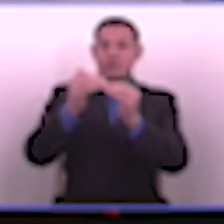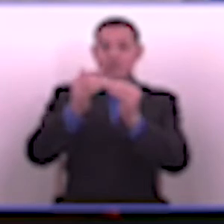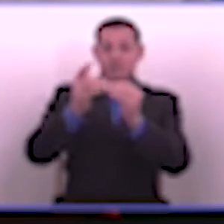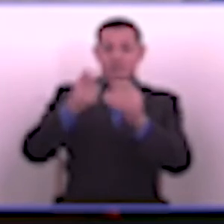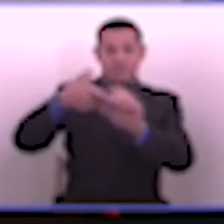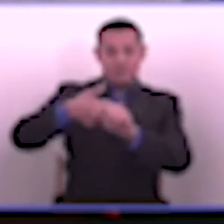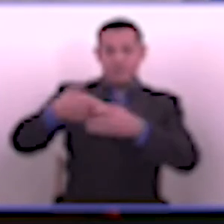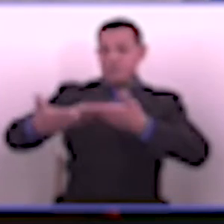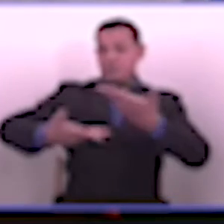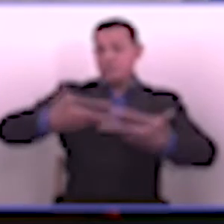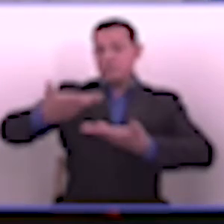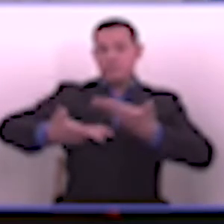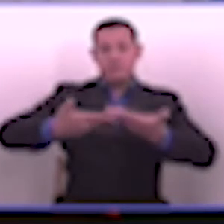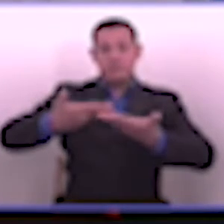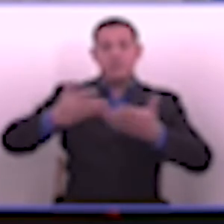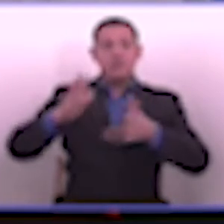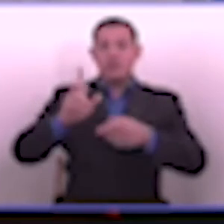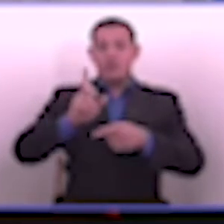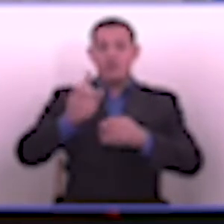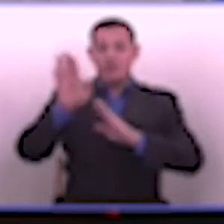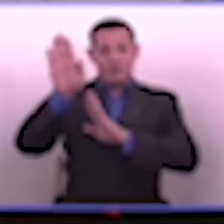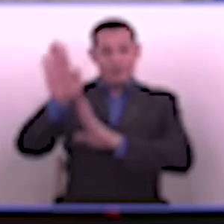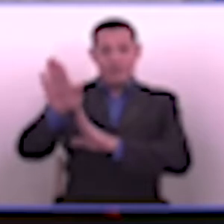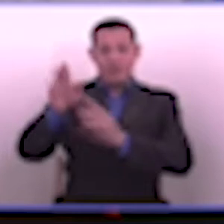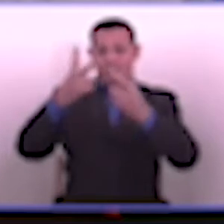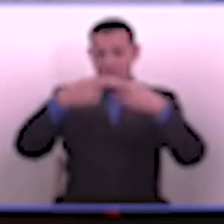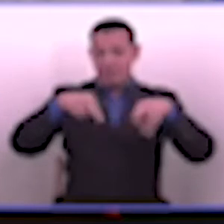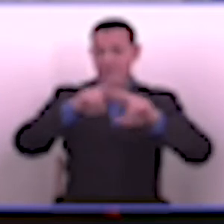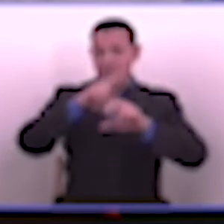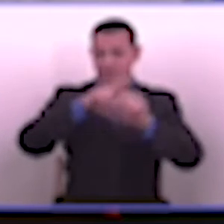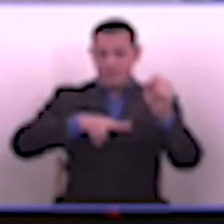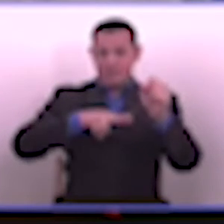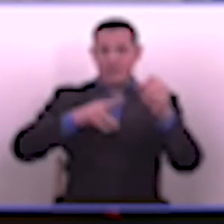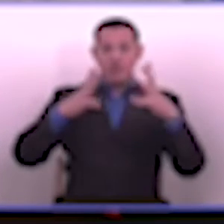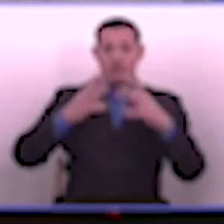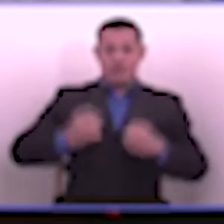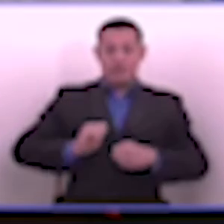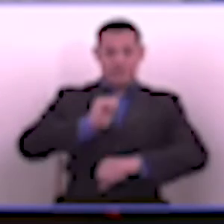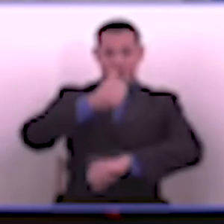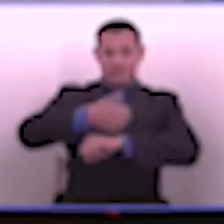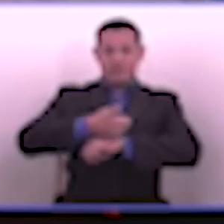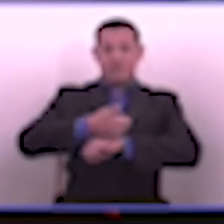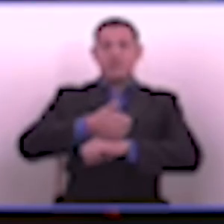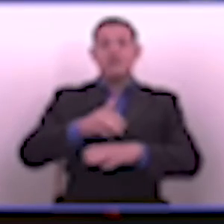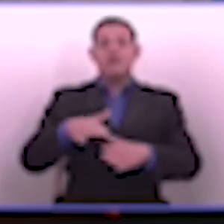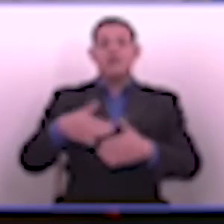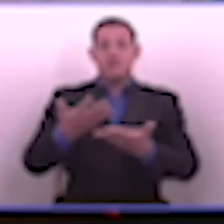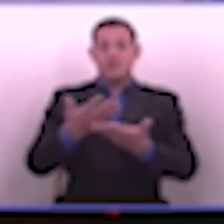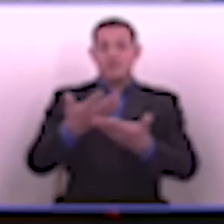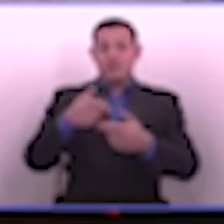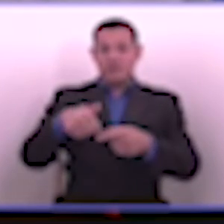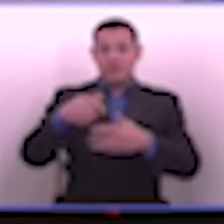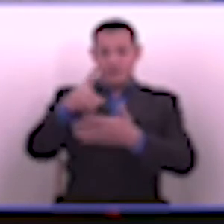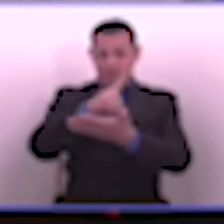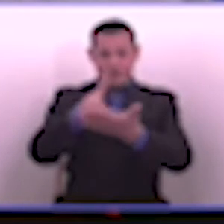estaciones de servicio que no respeten el precio que el gobierno está fijando a través de